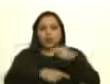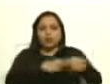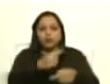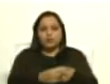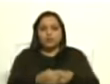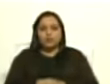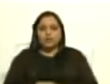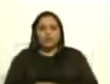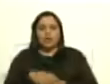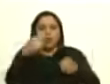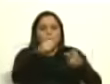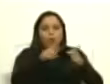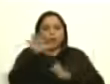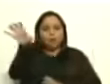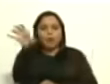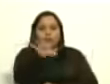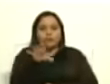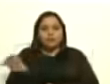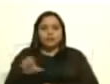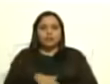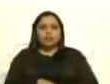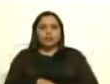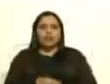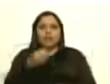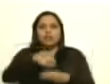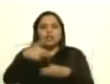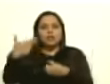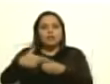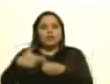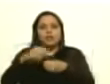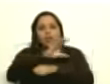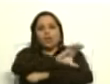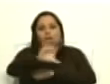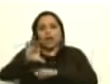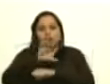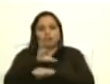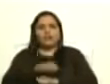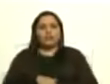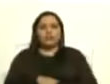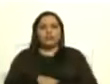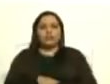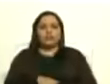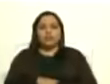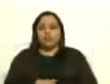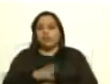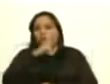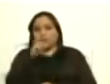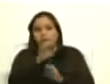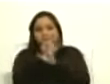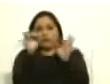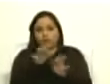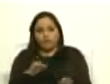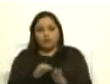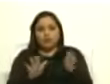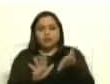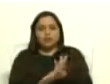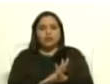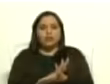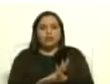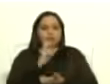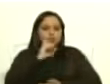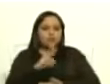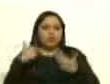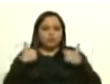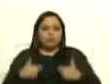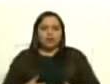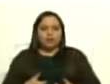en aquellos países que formaban parte de Petrocaribe, y el ejemplo más terrible desde el punto de vista humanitario lo vemos hoy